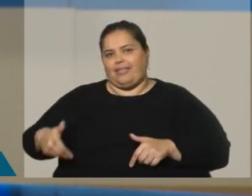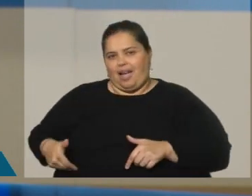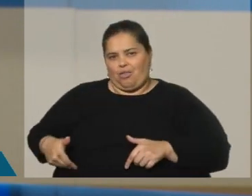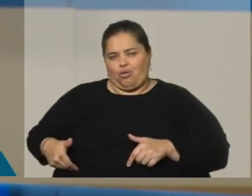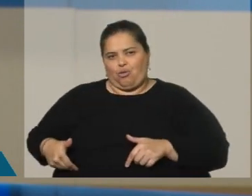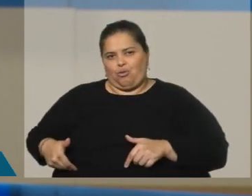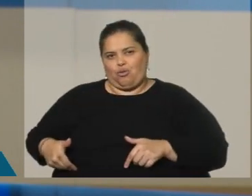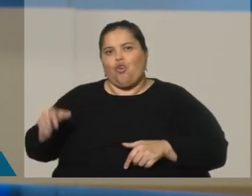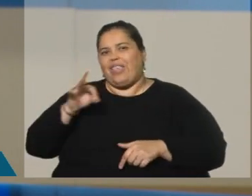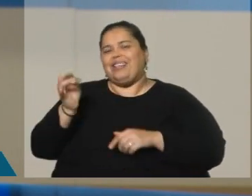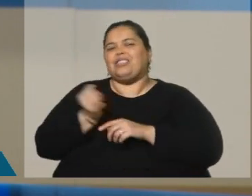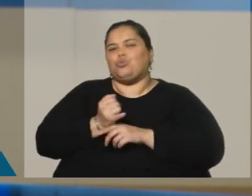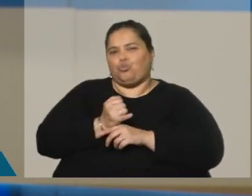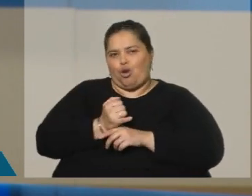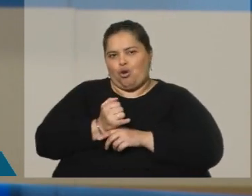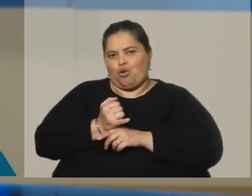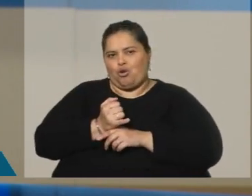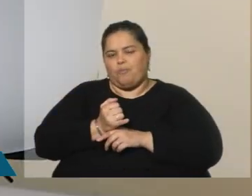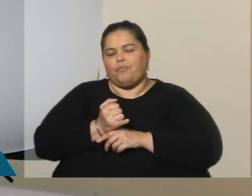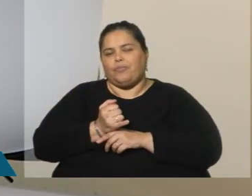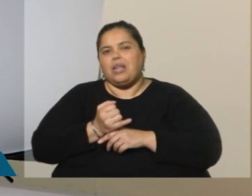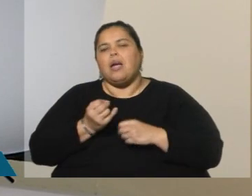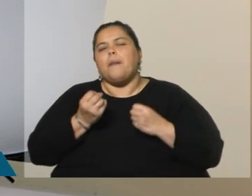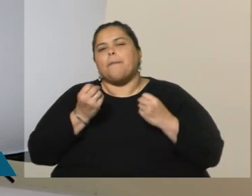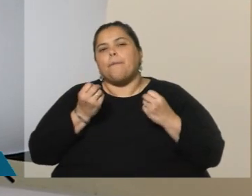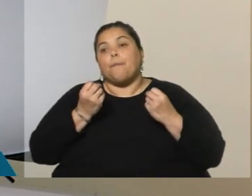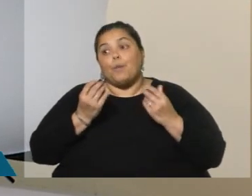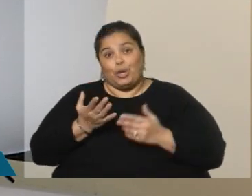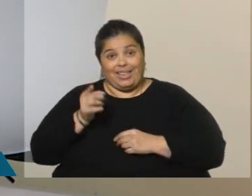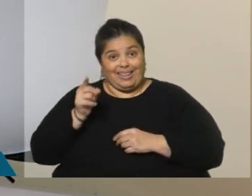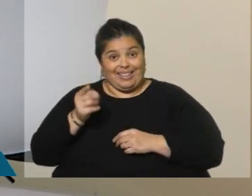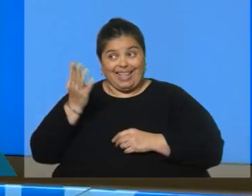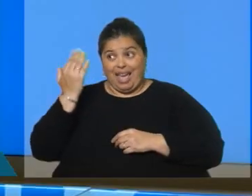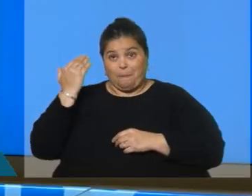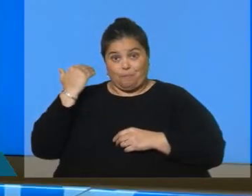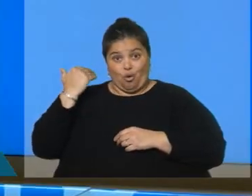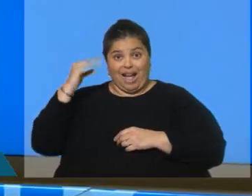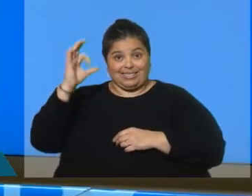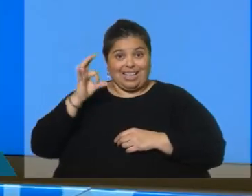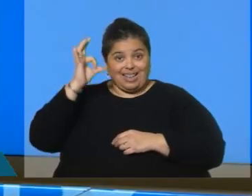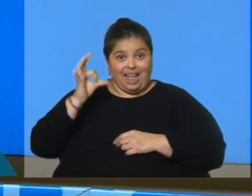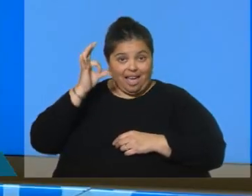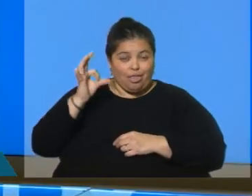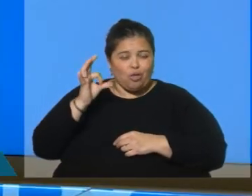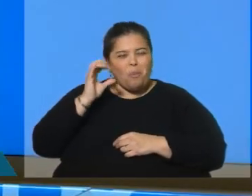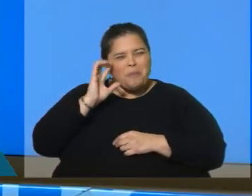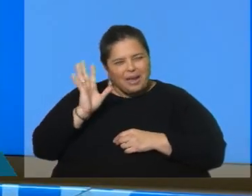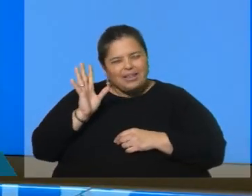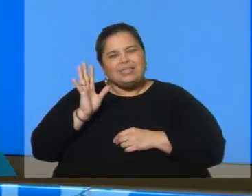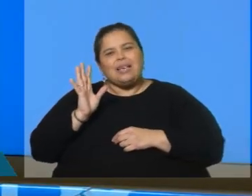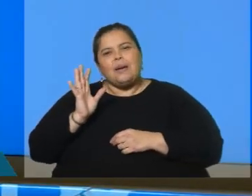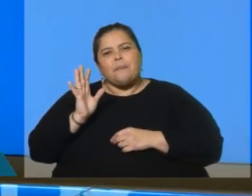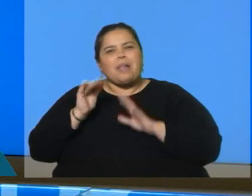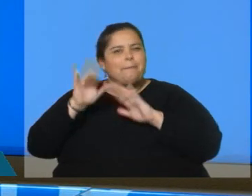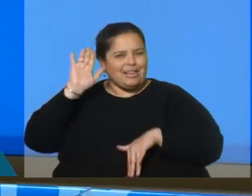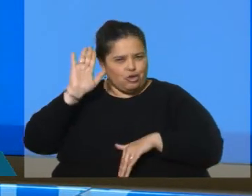la violencia institucional el parlamento ahí el senado por lo menos tenía los números acá no los encuentro ahora pero creo que era bueno